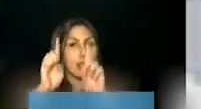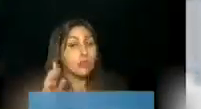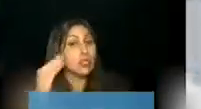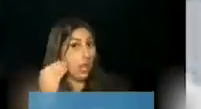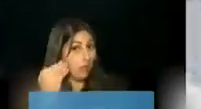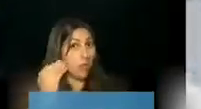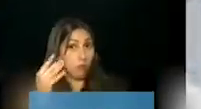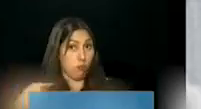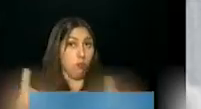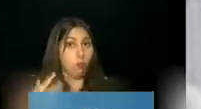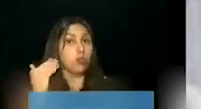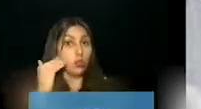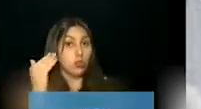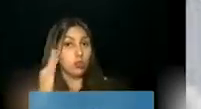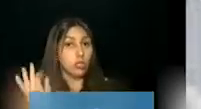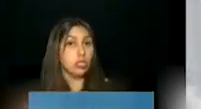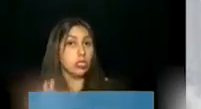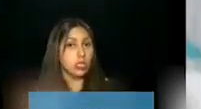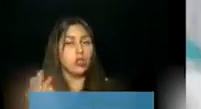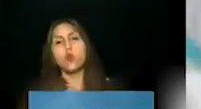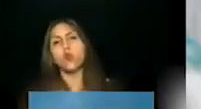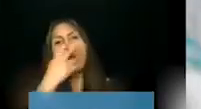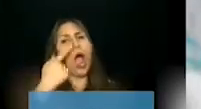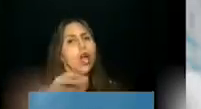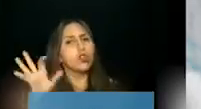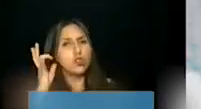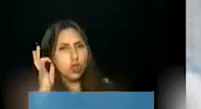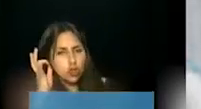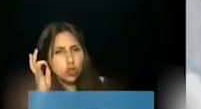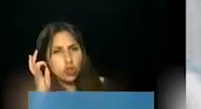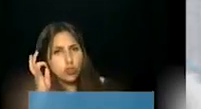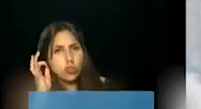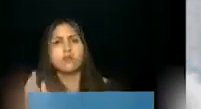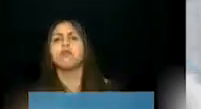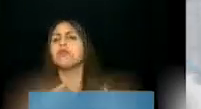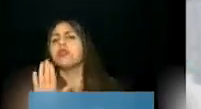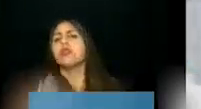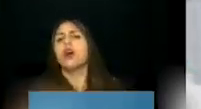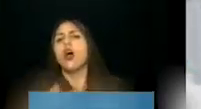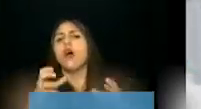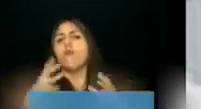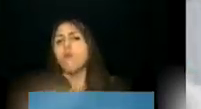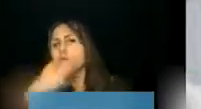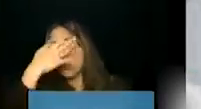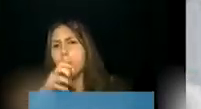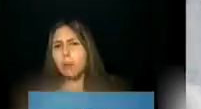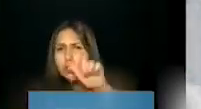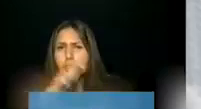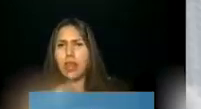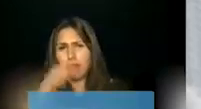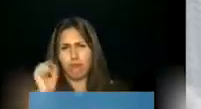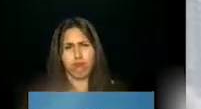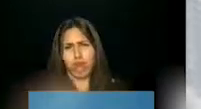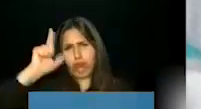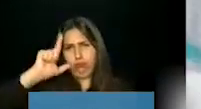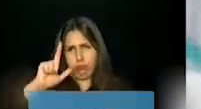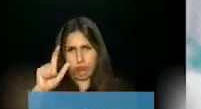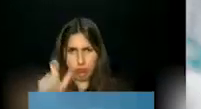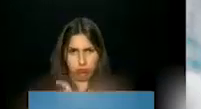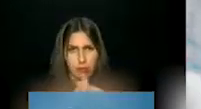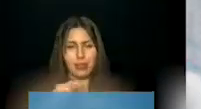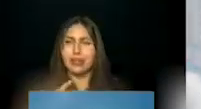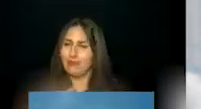sabemos que las uruguayas y los uruguayos somos un pueblo inteligente y va a